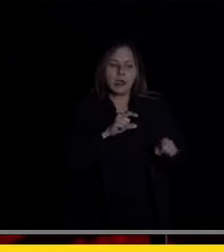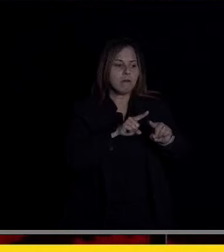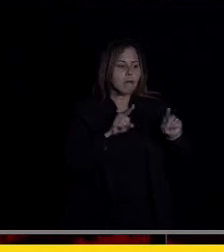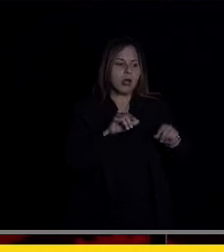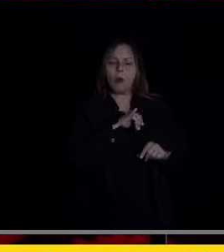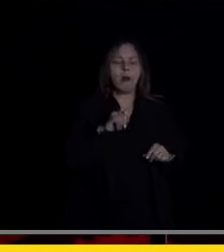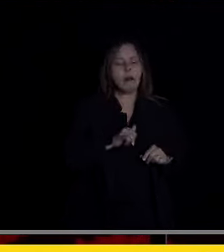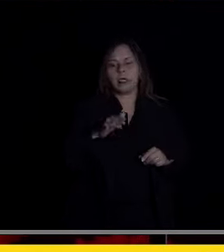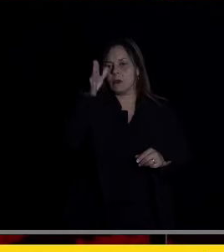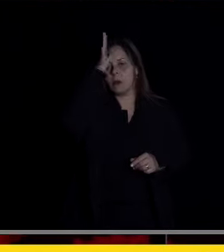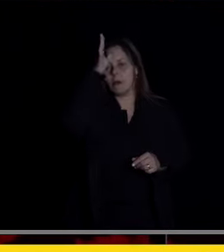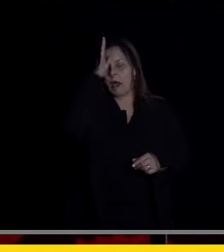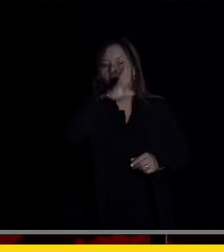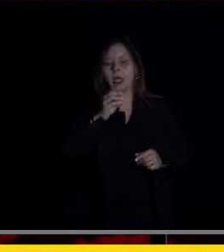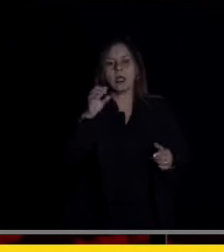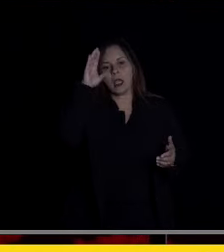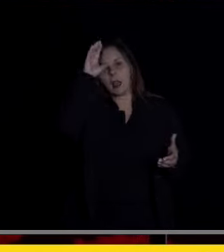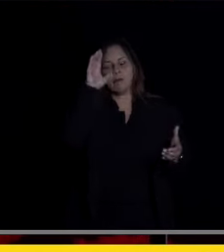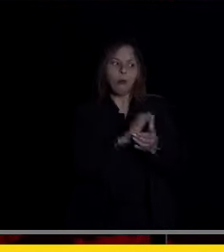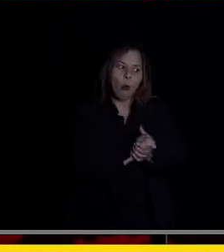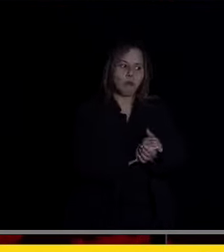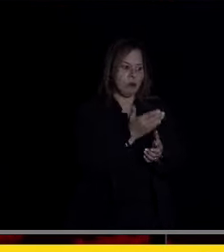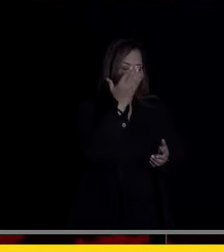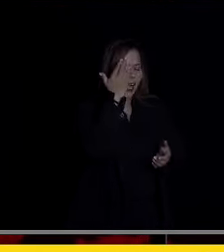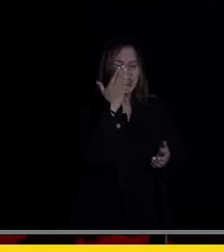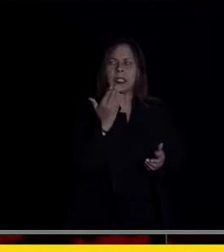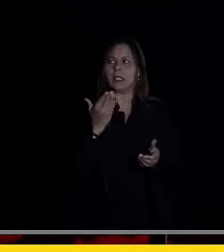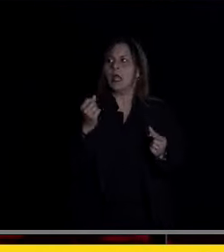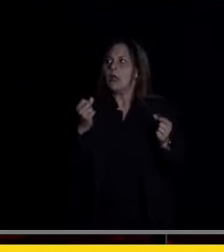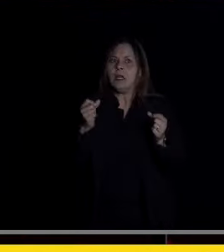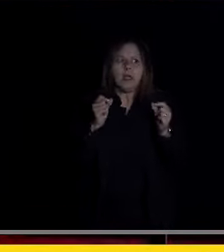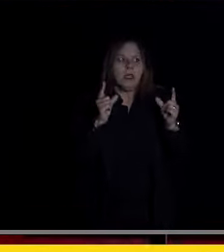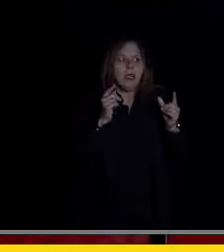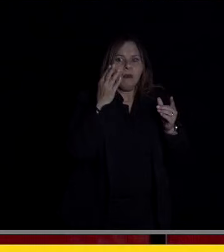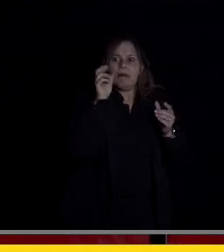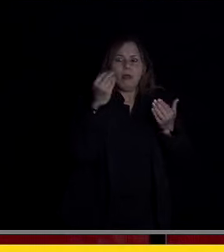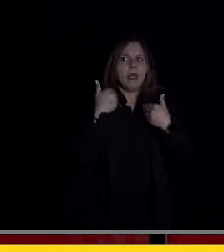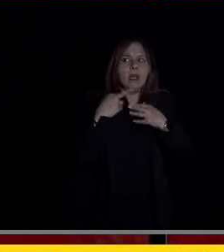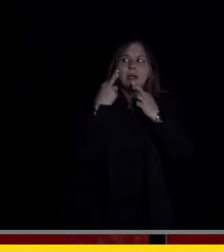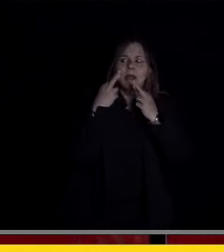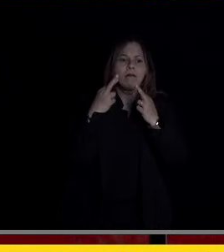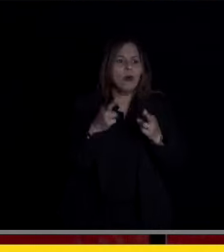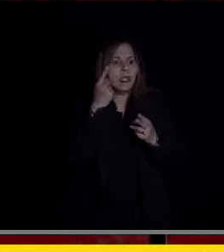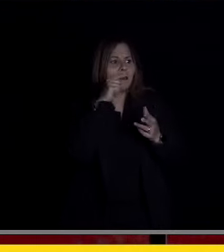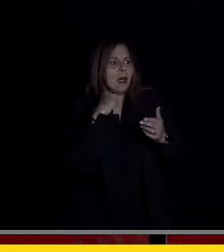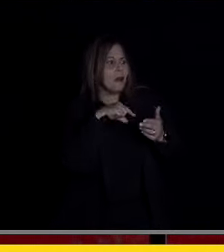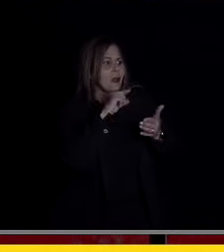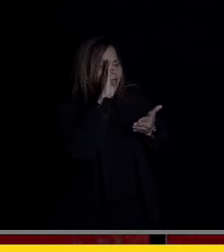soy padre y esposo. Y sé de la incertidumbre de esos momentos y de no tener respuesta para nuestros